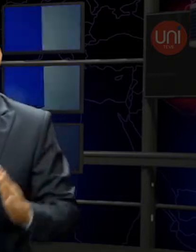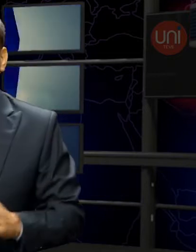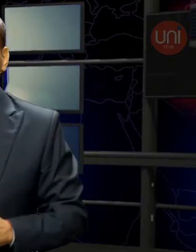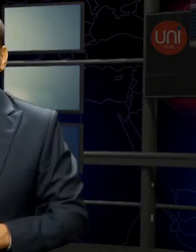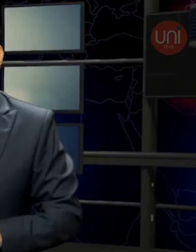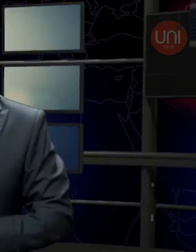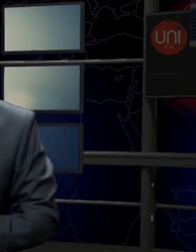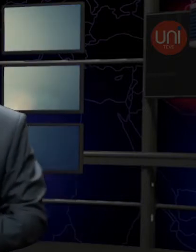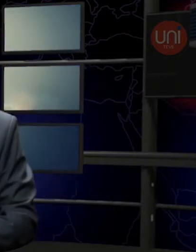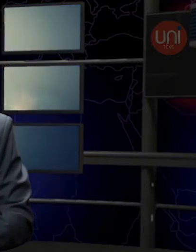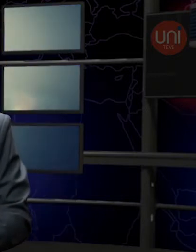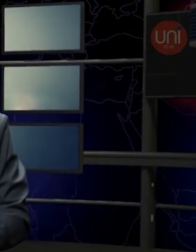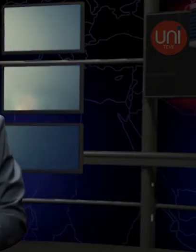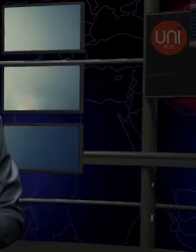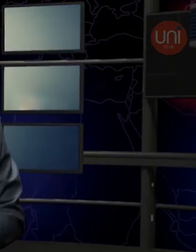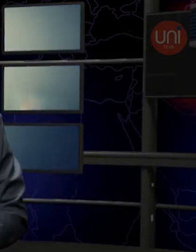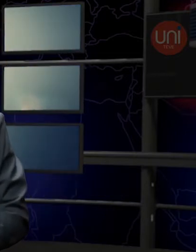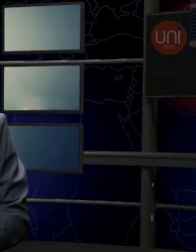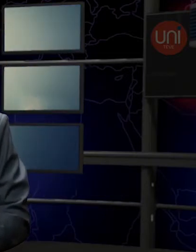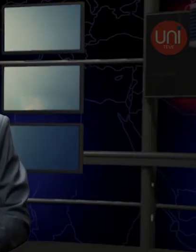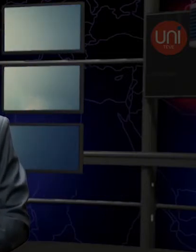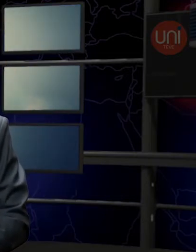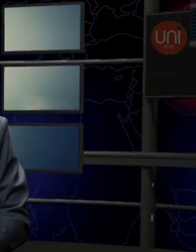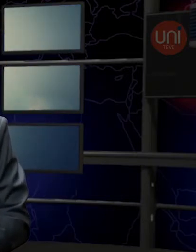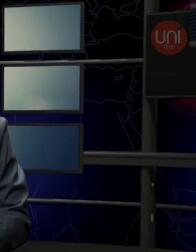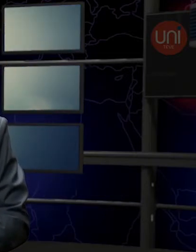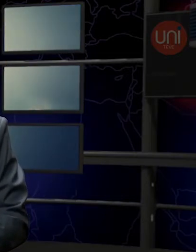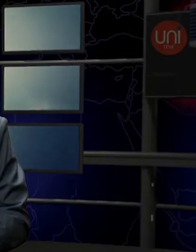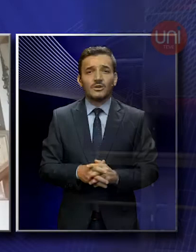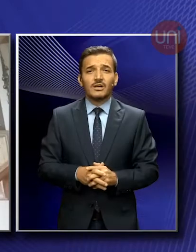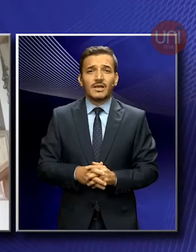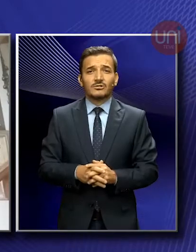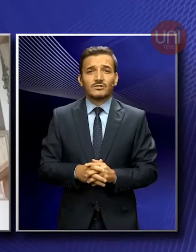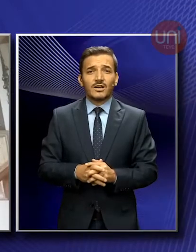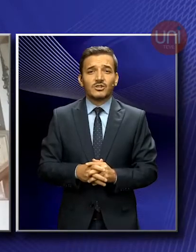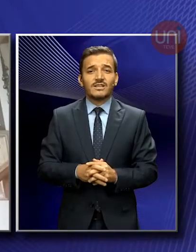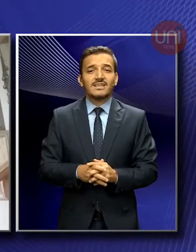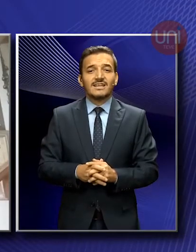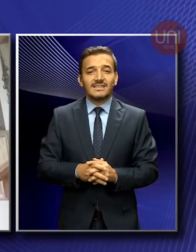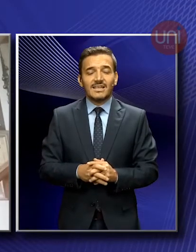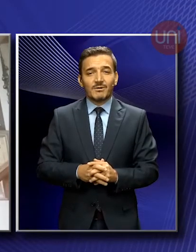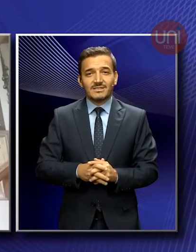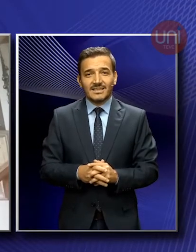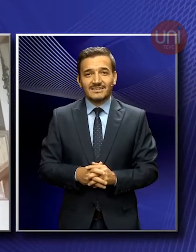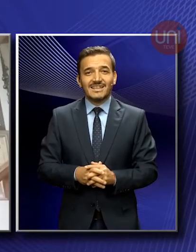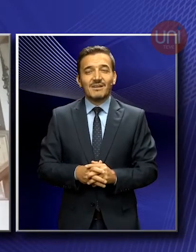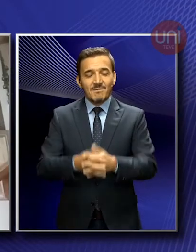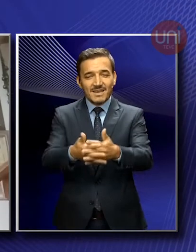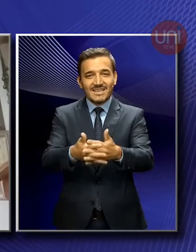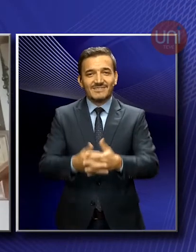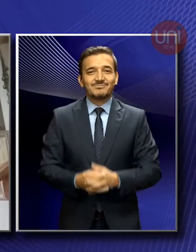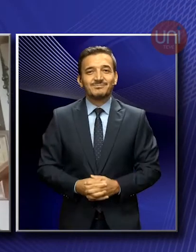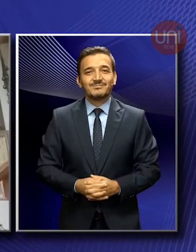Para comenzar con la profesional, la tenemos a la Secretaria de Educación de la provincia, la vamos a saludar como lo hemos hecho en otras ocasiones, Delia Provinciali. Delia,